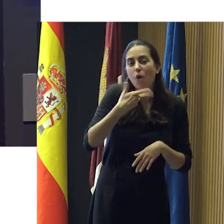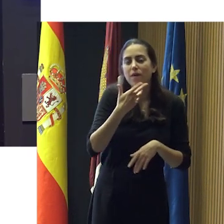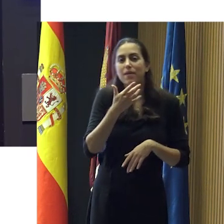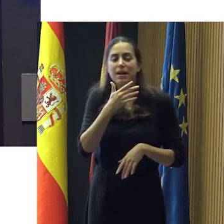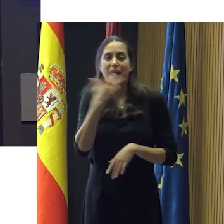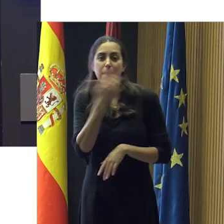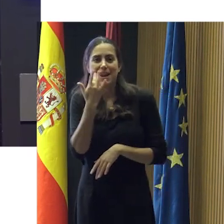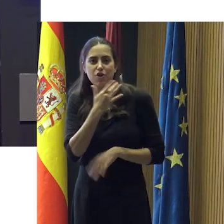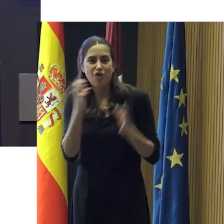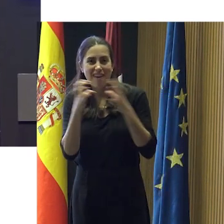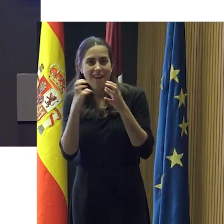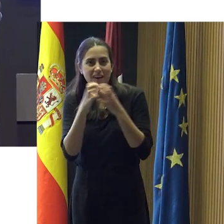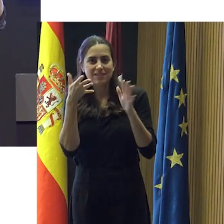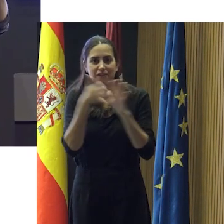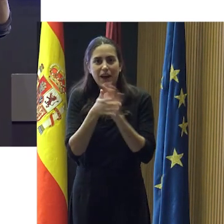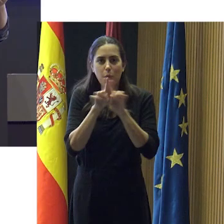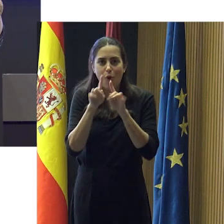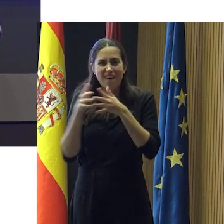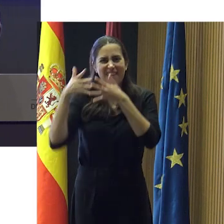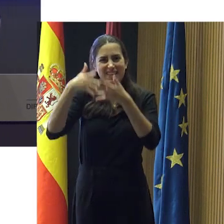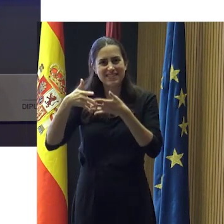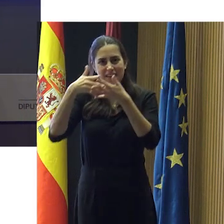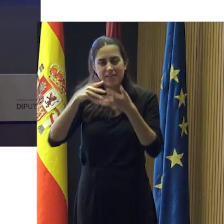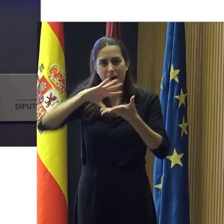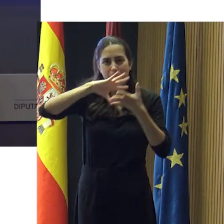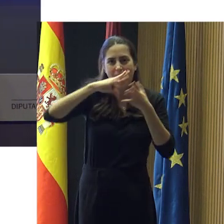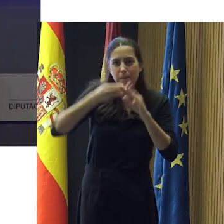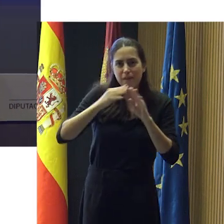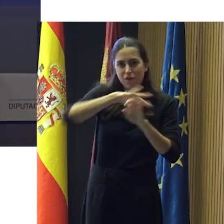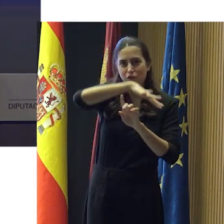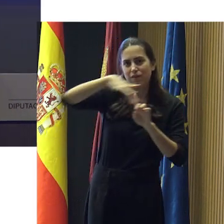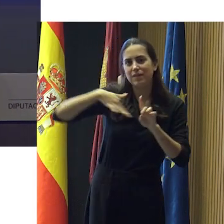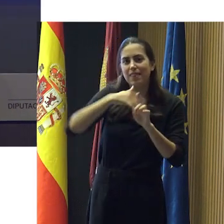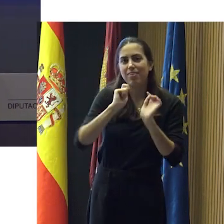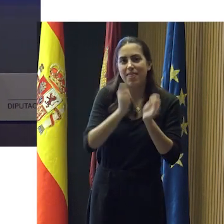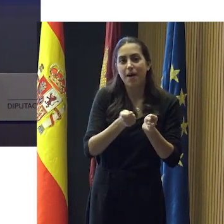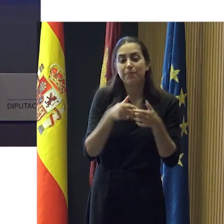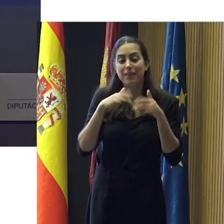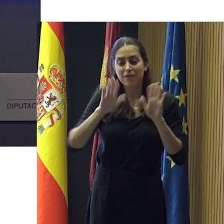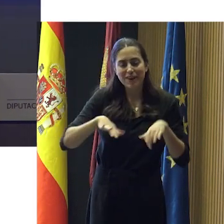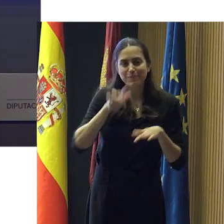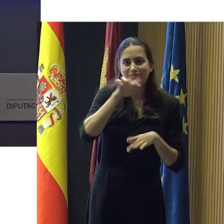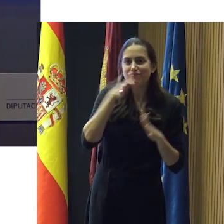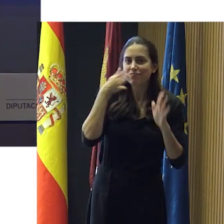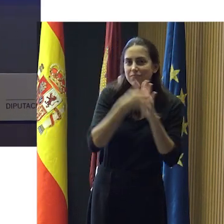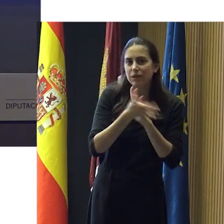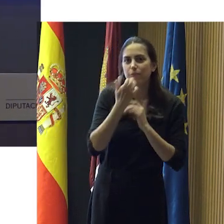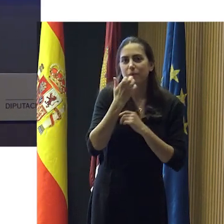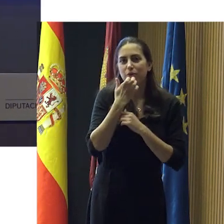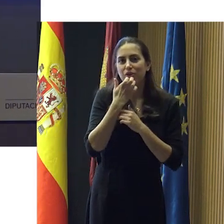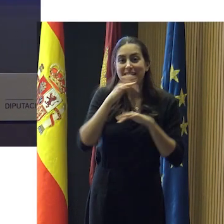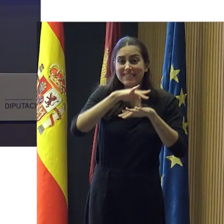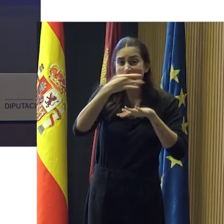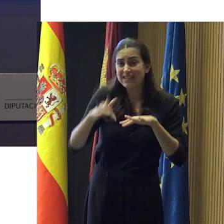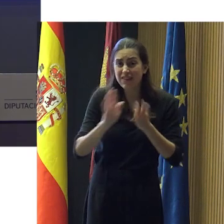son células que están adquiriendo resistencia, se están adaptando al ambiente y están consiguiendo ser cada vez menos sensibles también